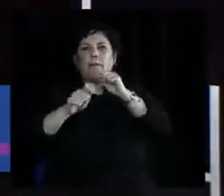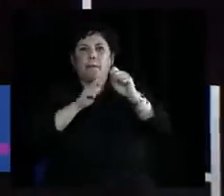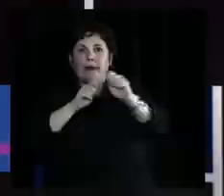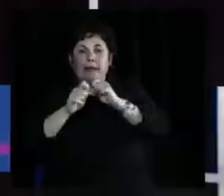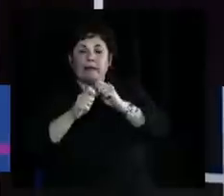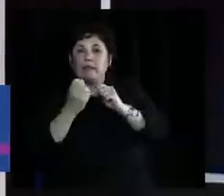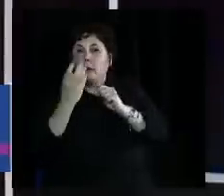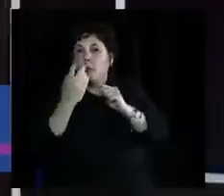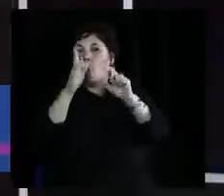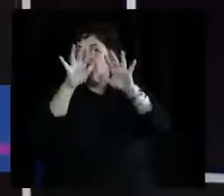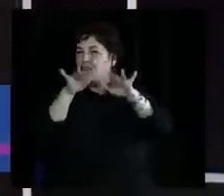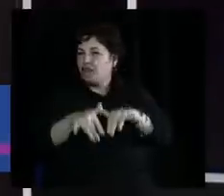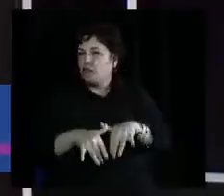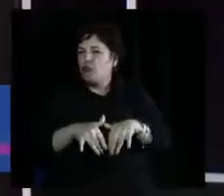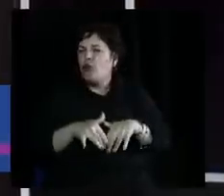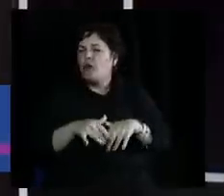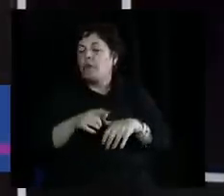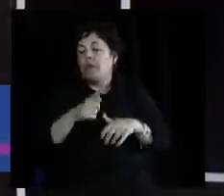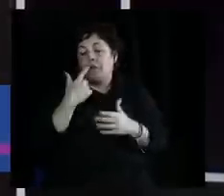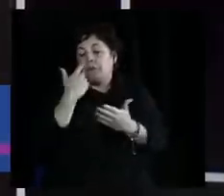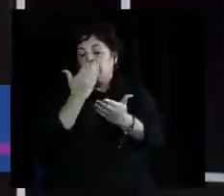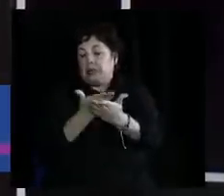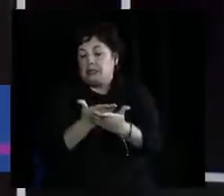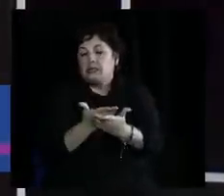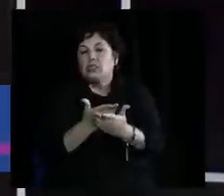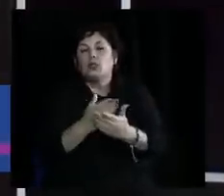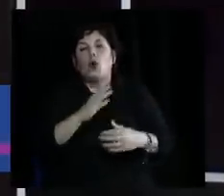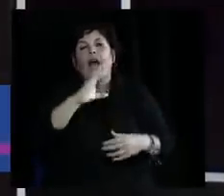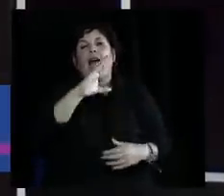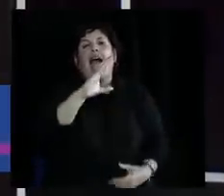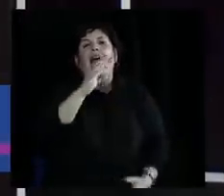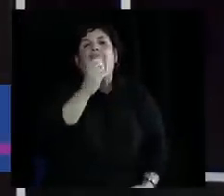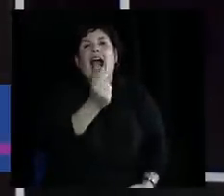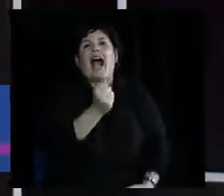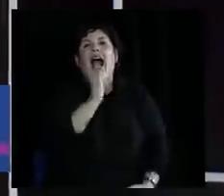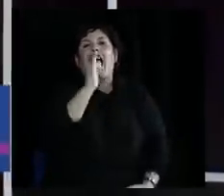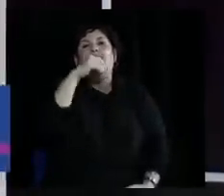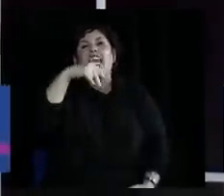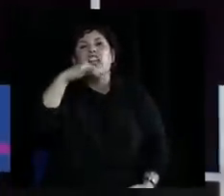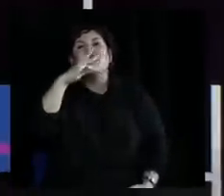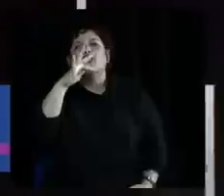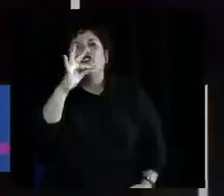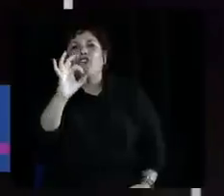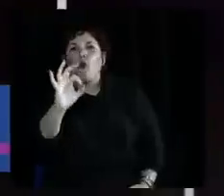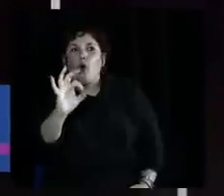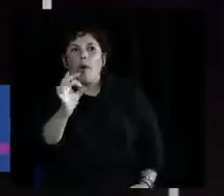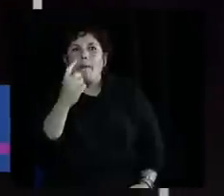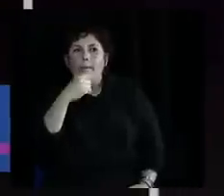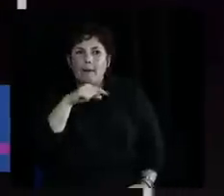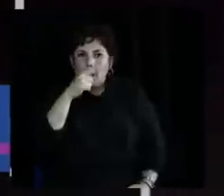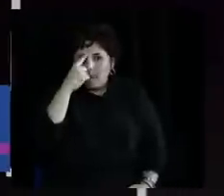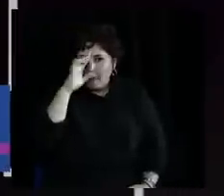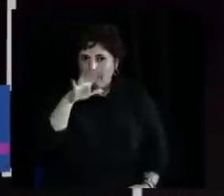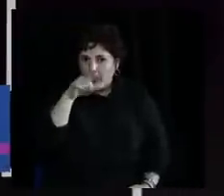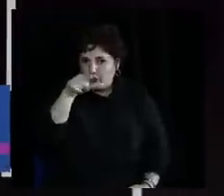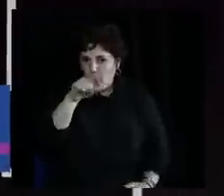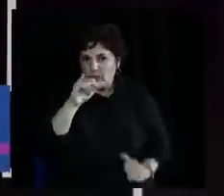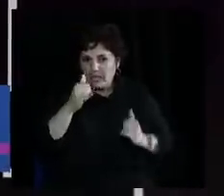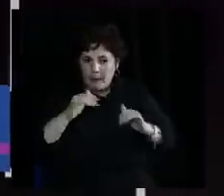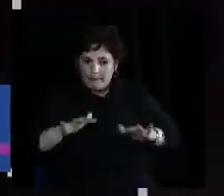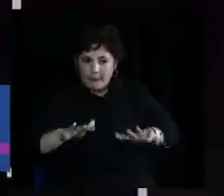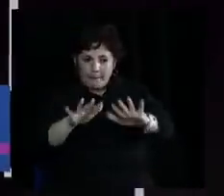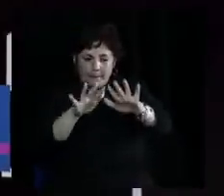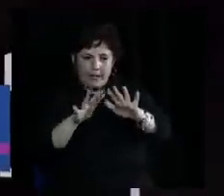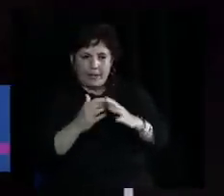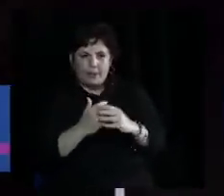del informe que hizo o que presentó en estos días CAINFO, pero imagino que vos tenés ya preparado un informe